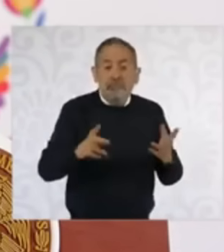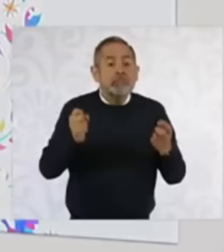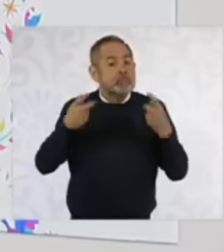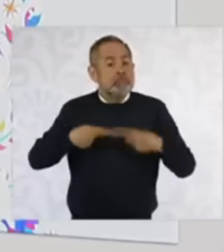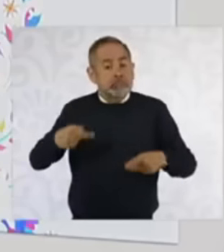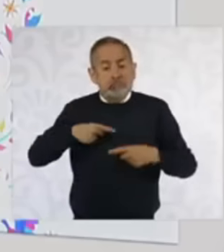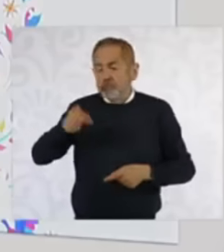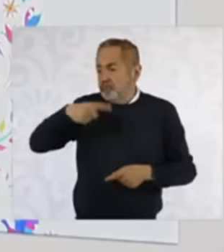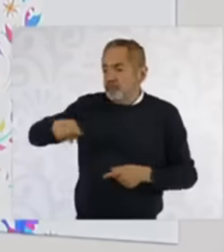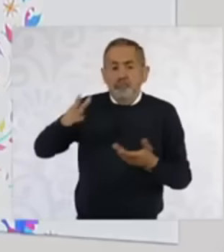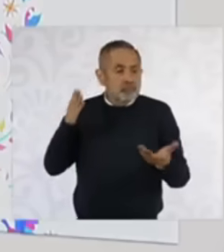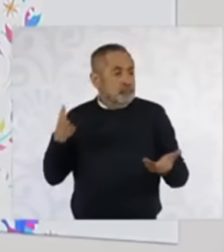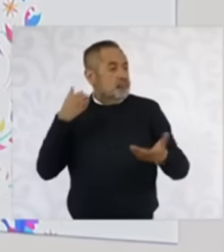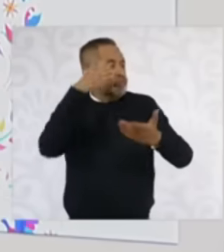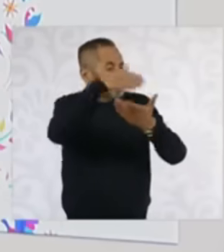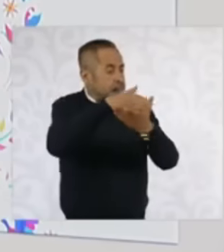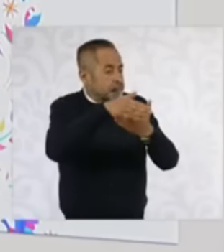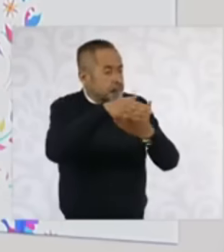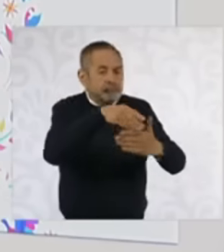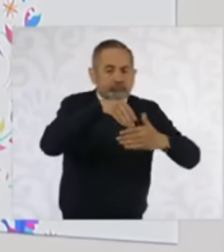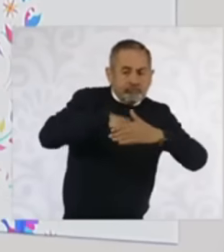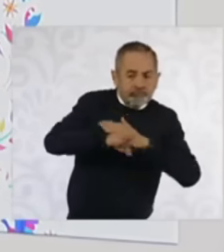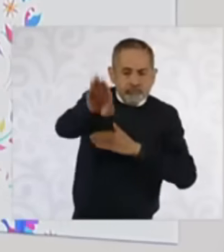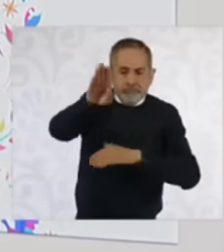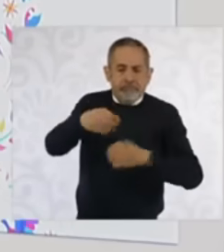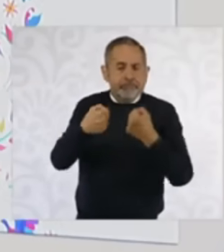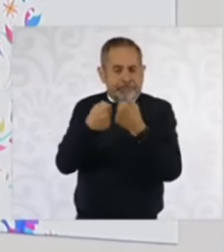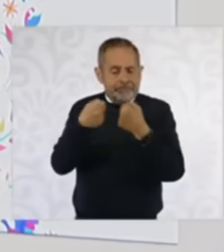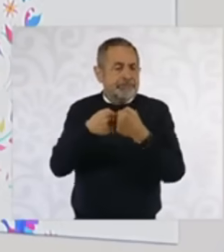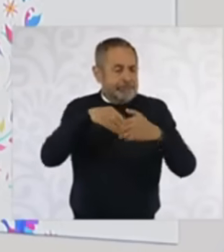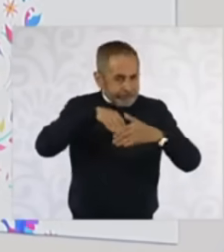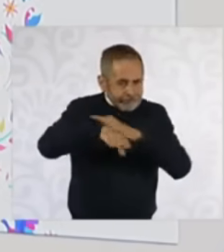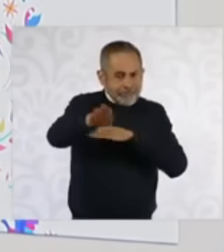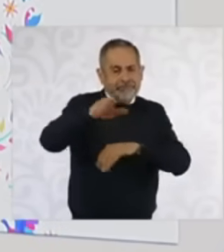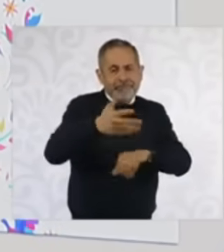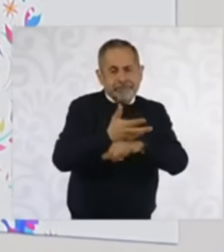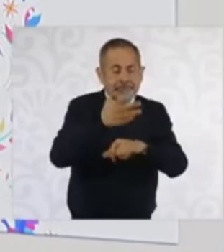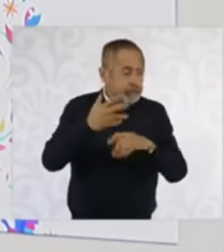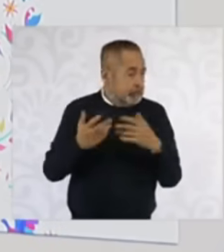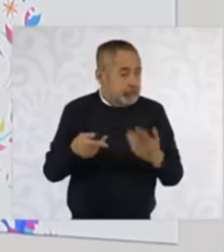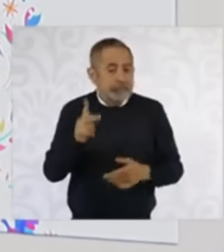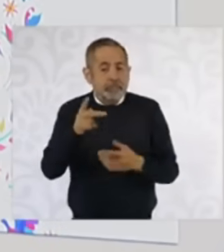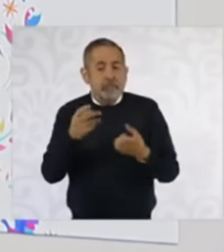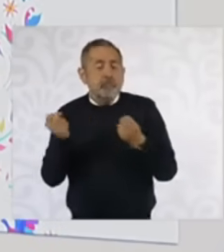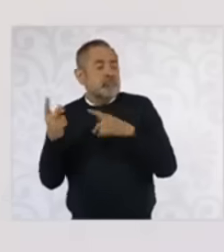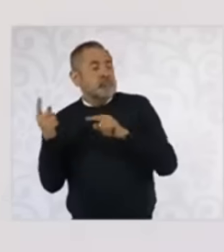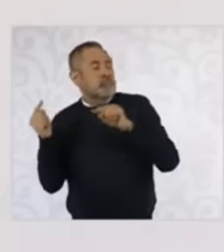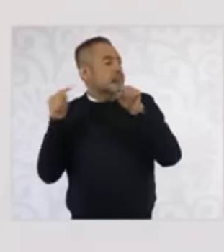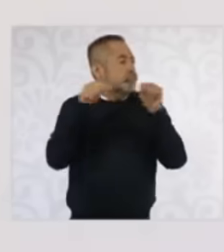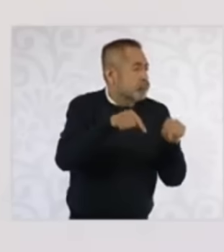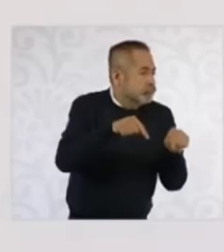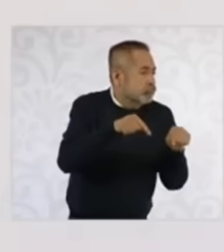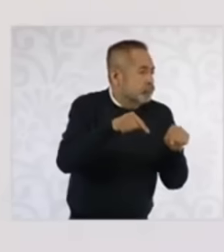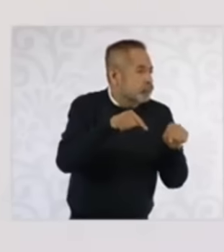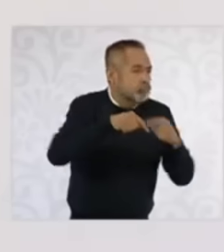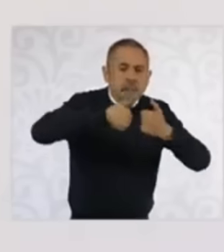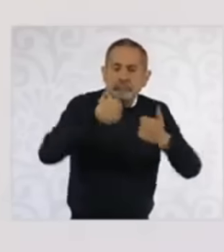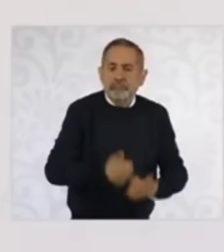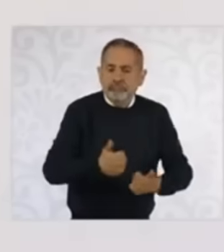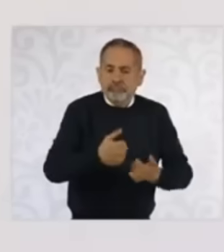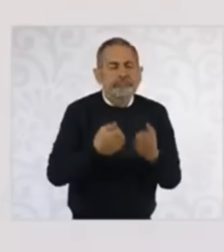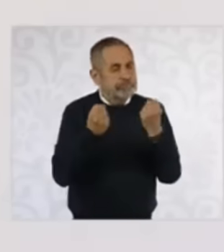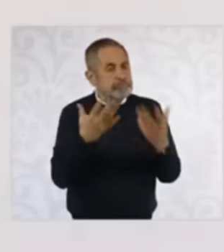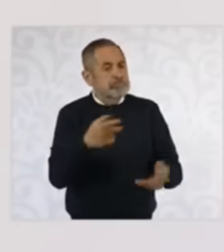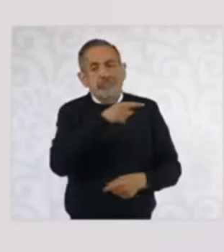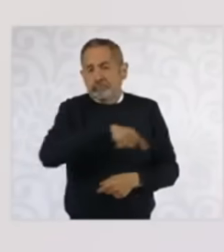ahí para buscar pasar la frontera e pero muchos se quedan en Tijuana Entonces